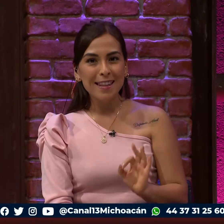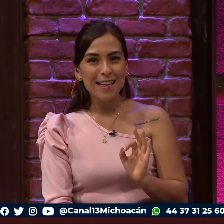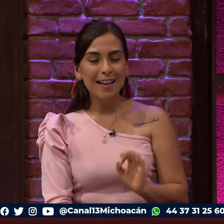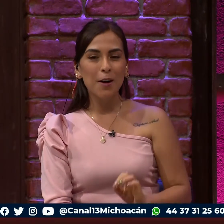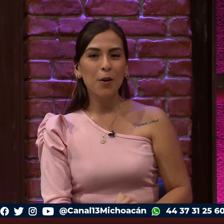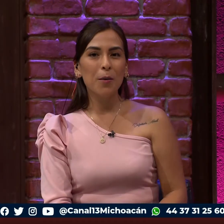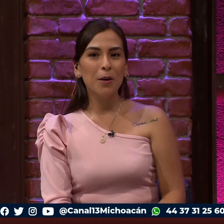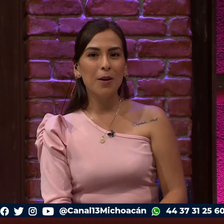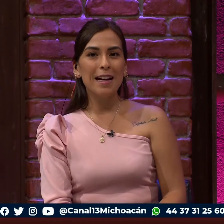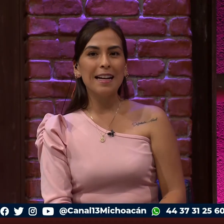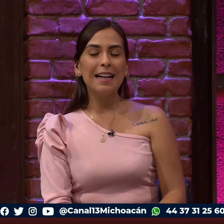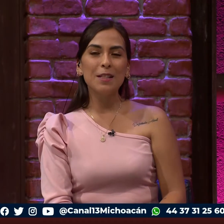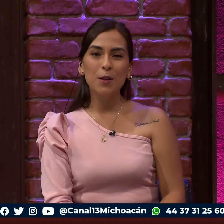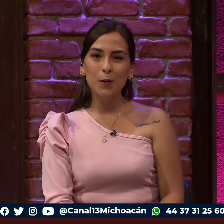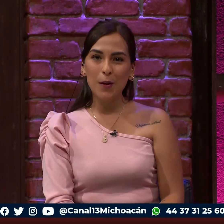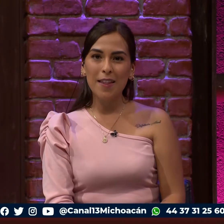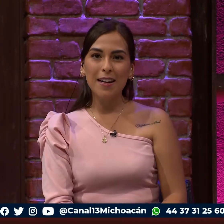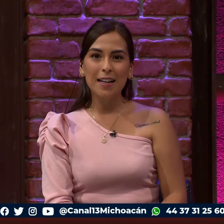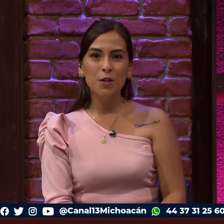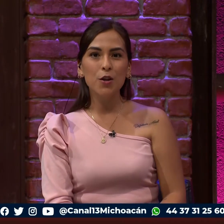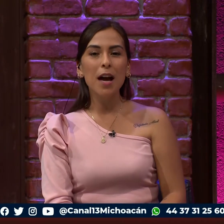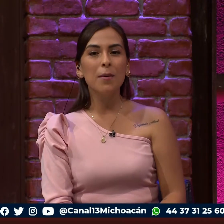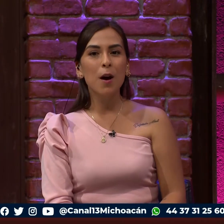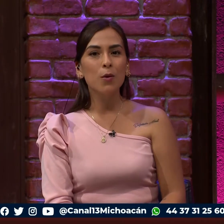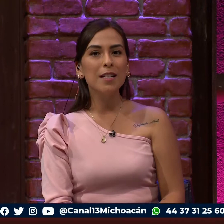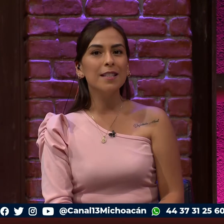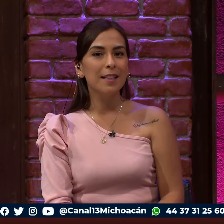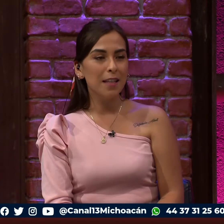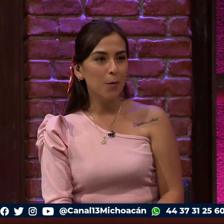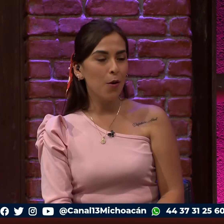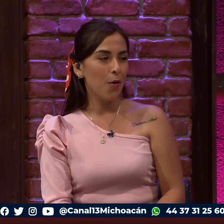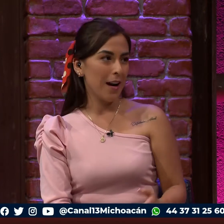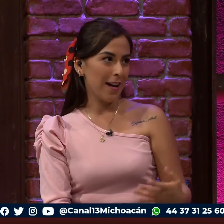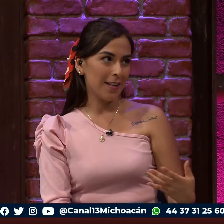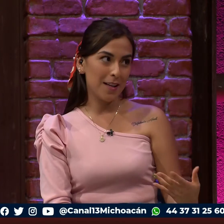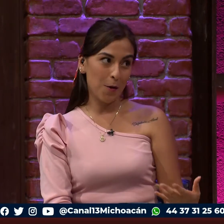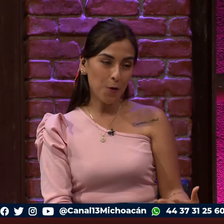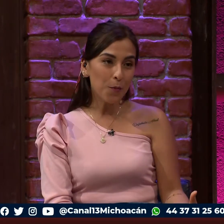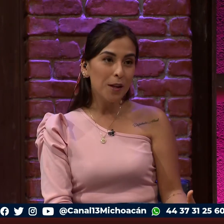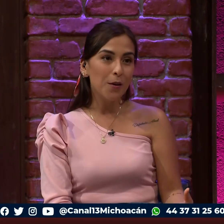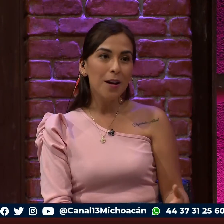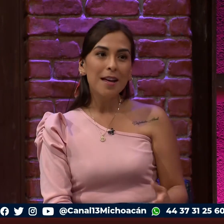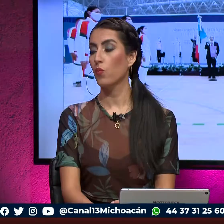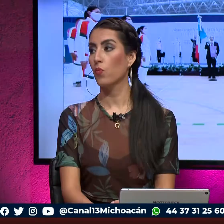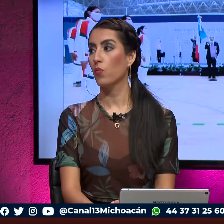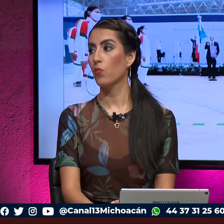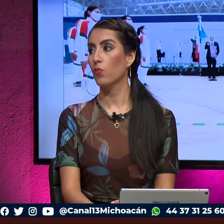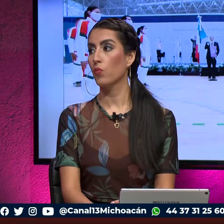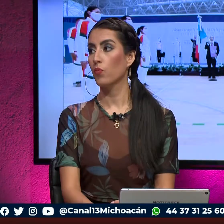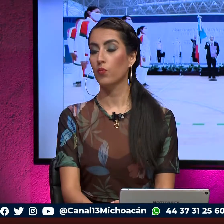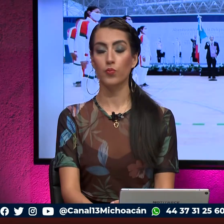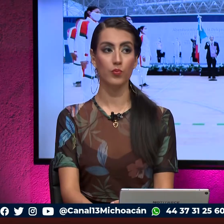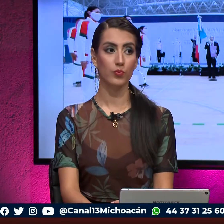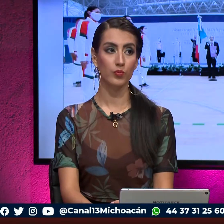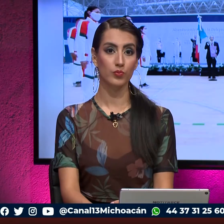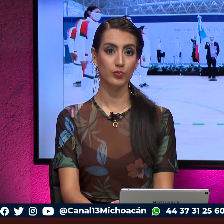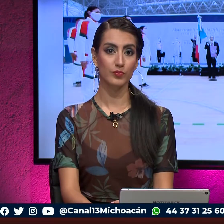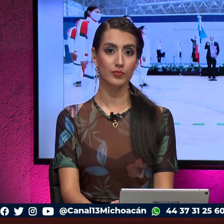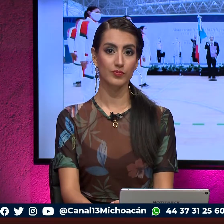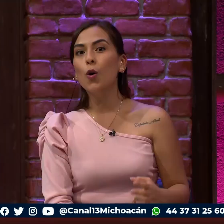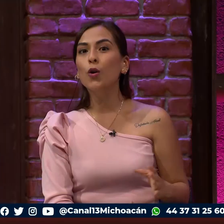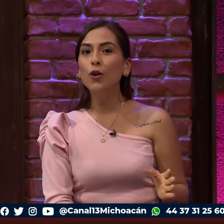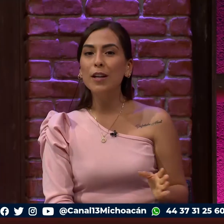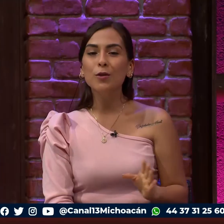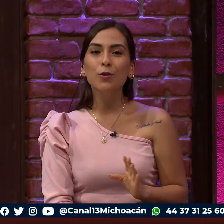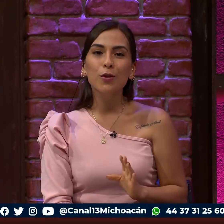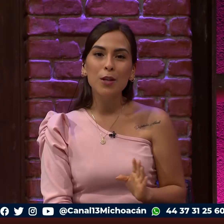Por ahí declaró que, bueno, al regreso de toda la delegación habrá un incentivo, ojalá que sea económico, también dependerá del tipo de